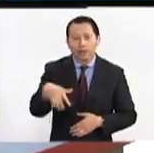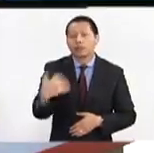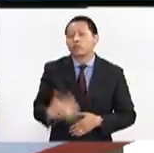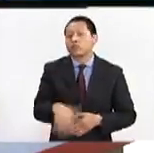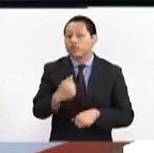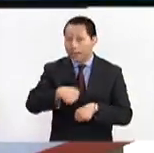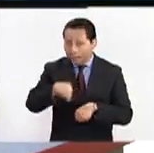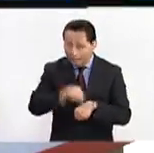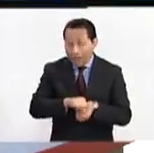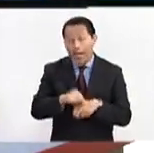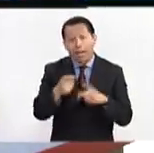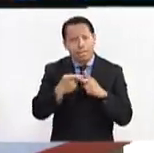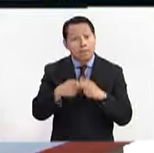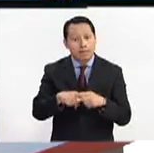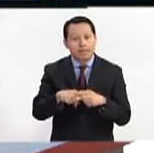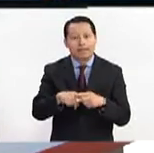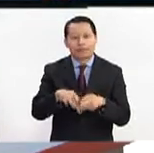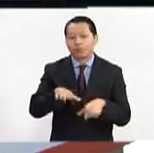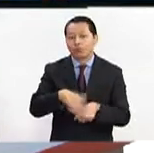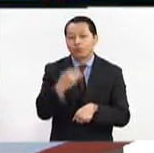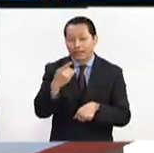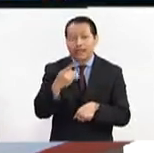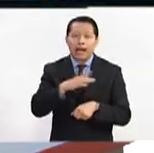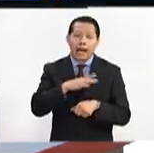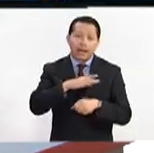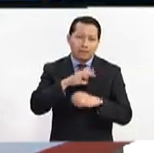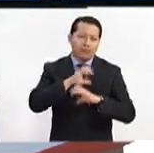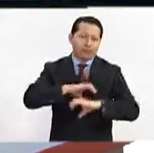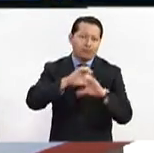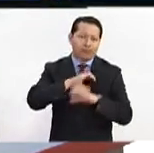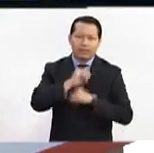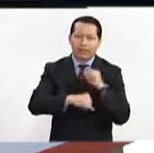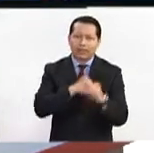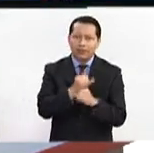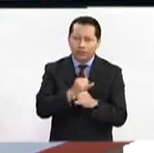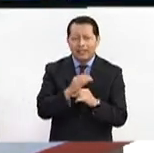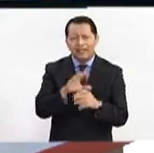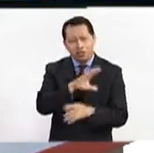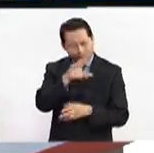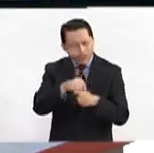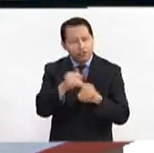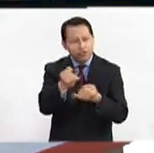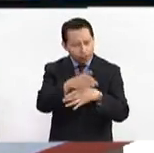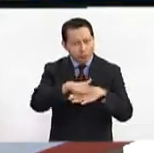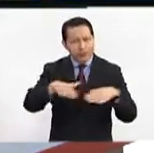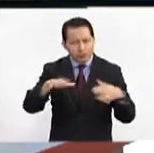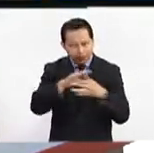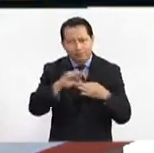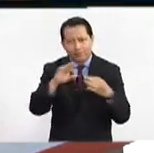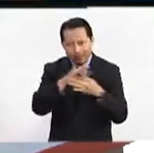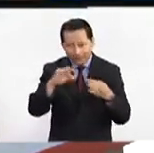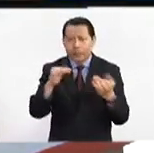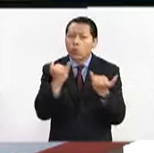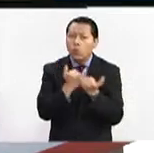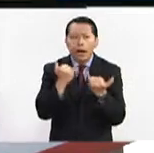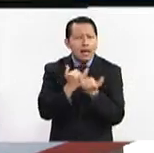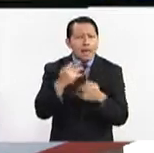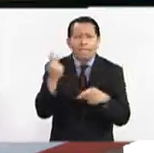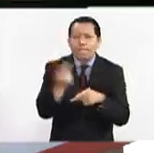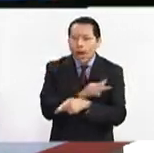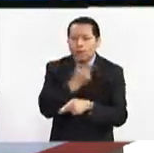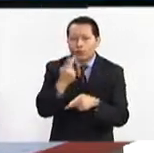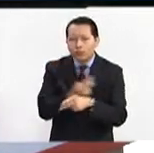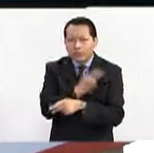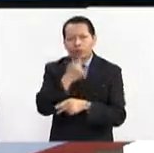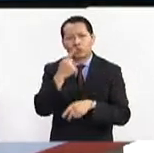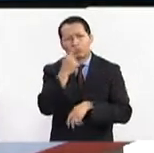vaya inicio de semana, sobre todo el concierto internacional. Ya les tendremos toda la información, sucesos que acaban de pasar allá